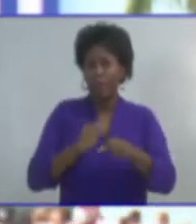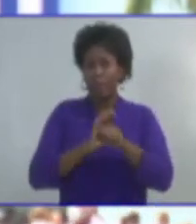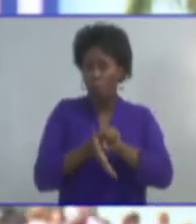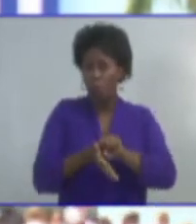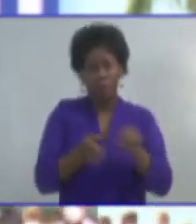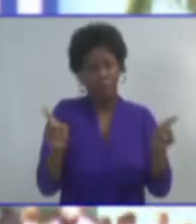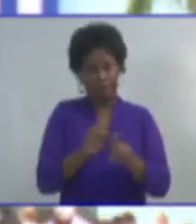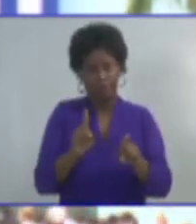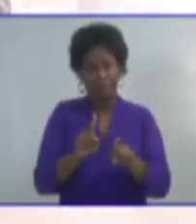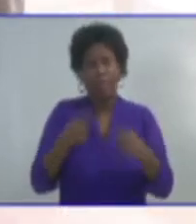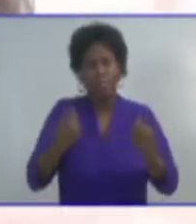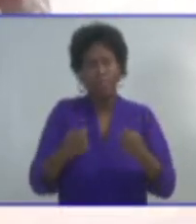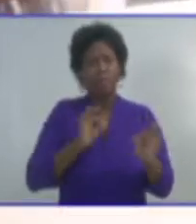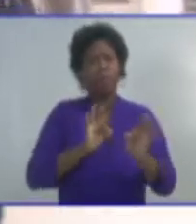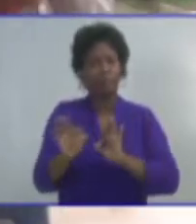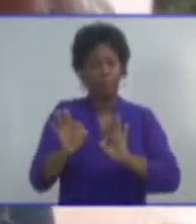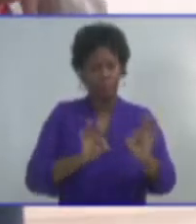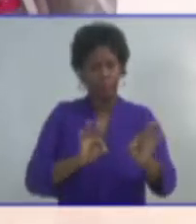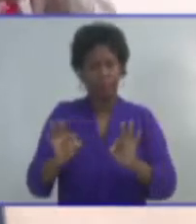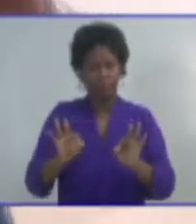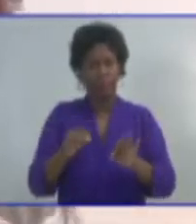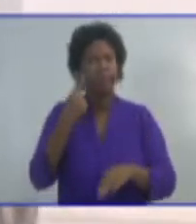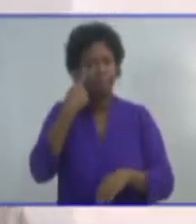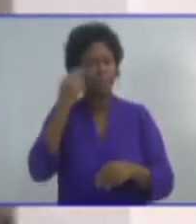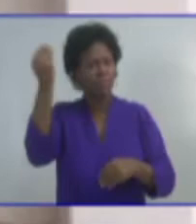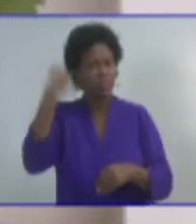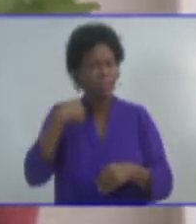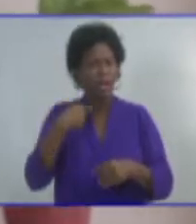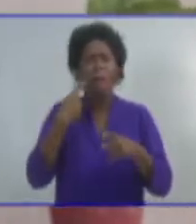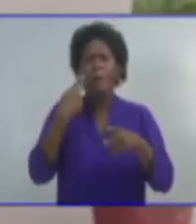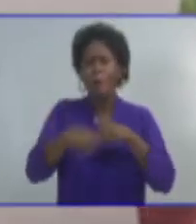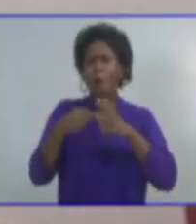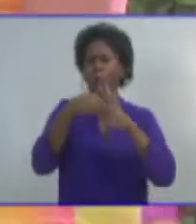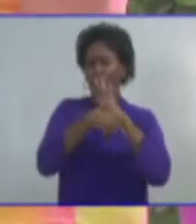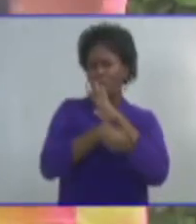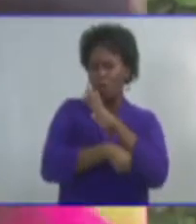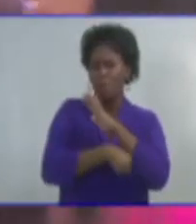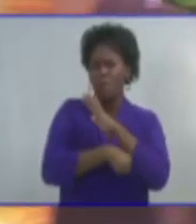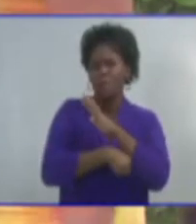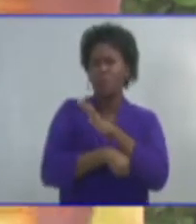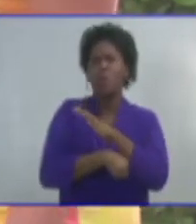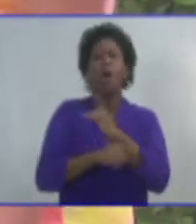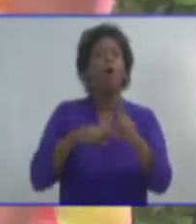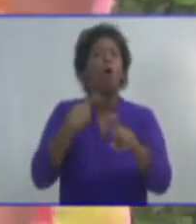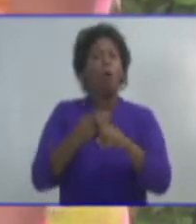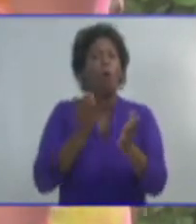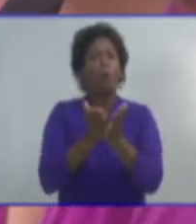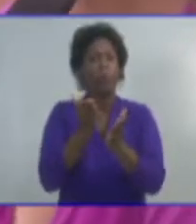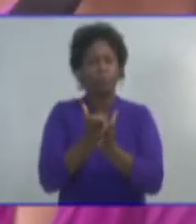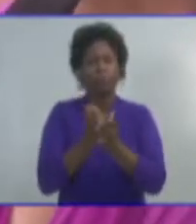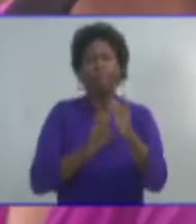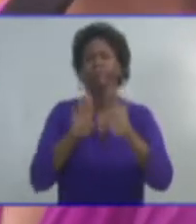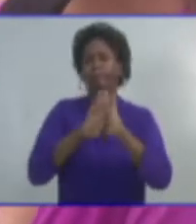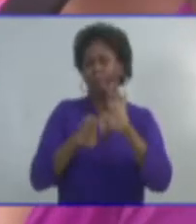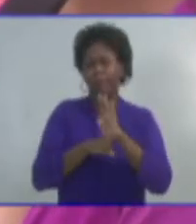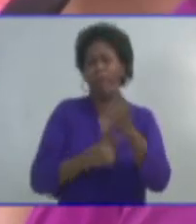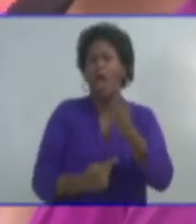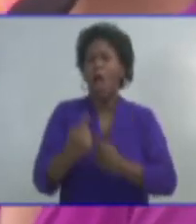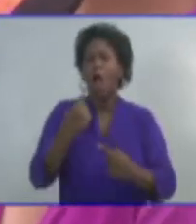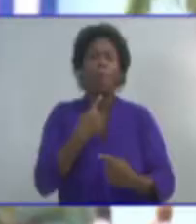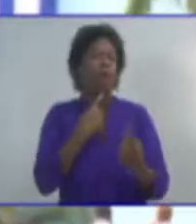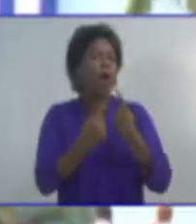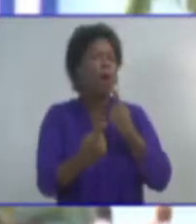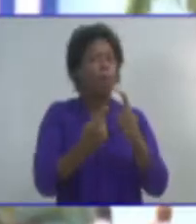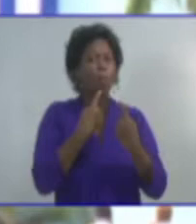en nuestra provincia. Usted estará conociendo otros detalles en próximas emisiones, incluidos algunas de las